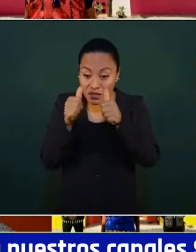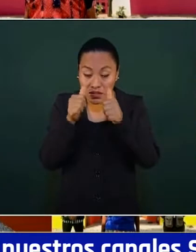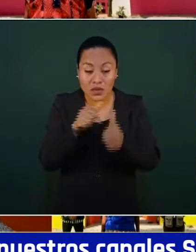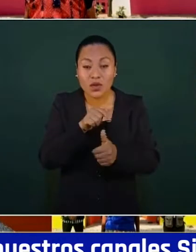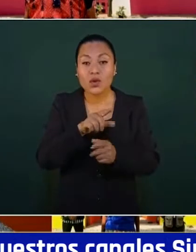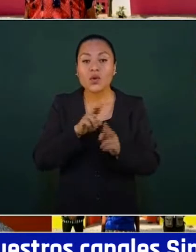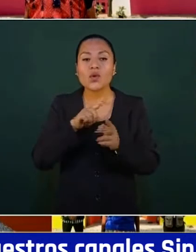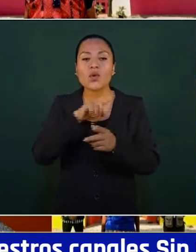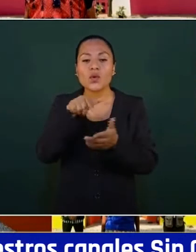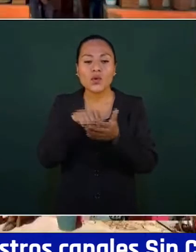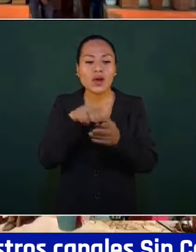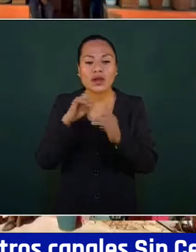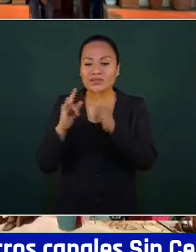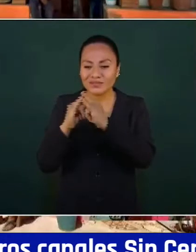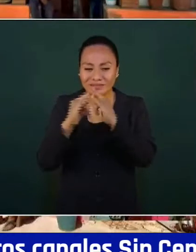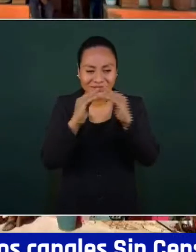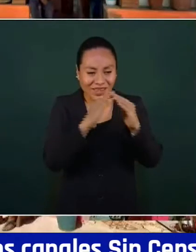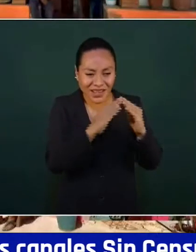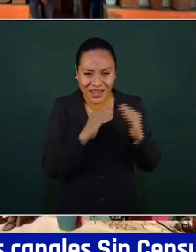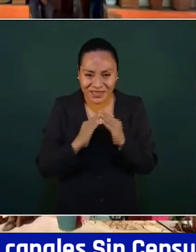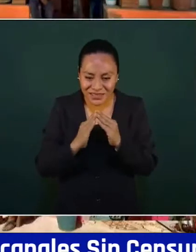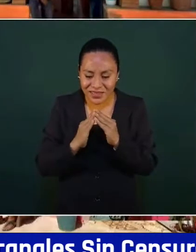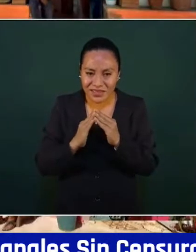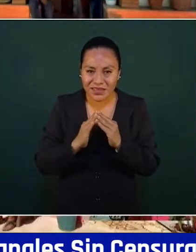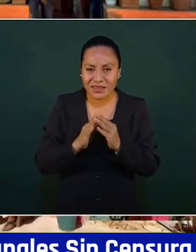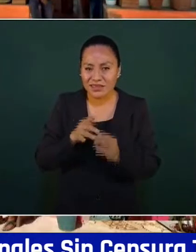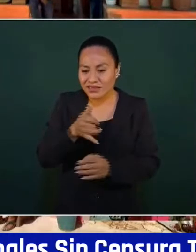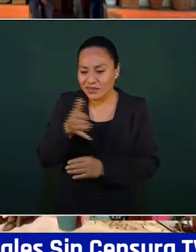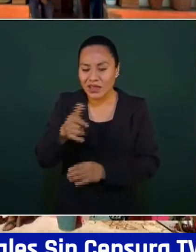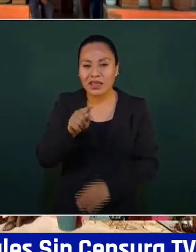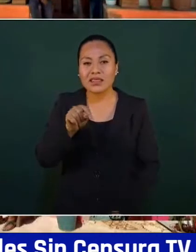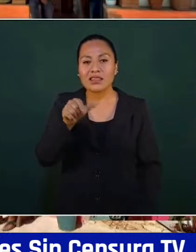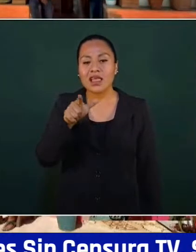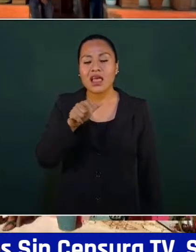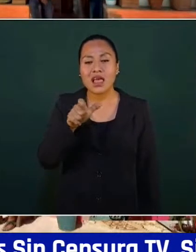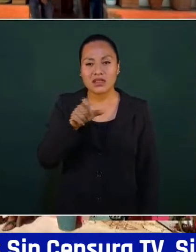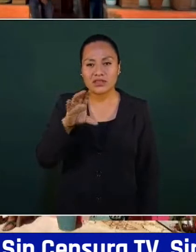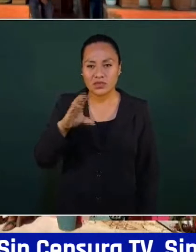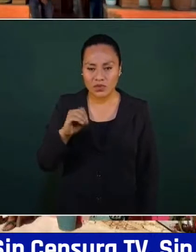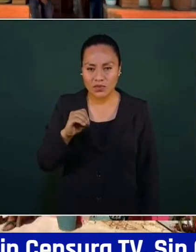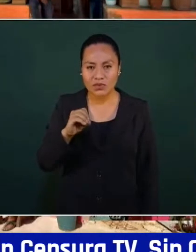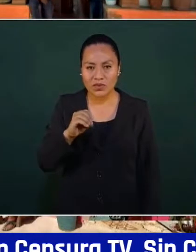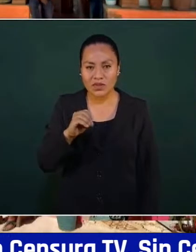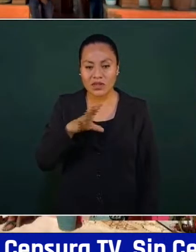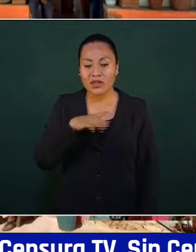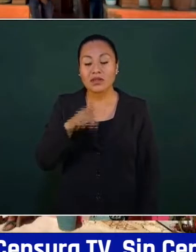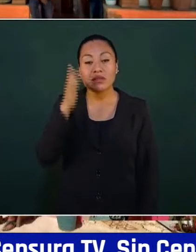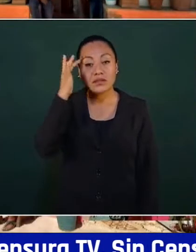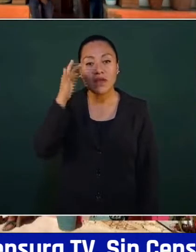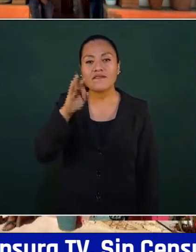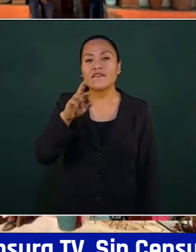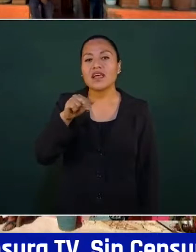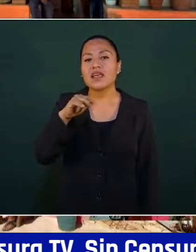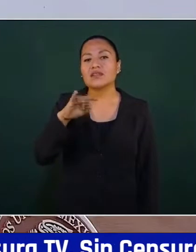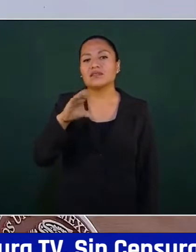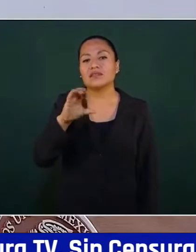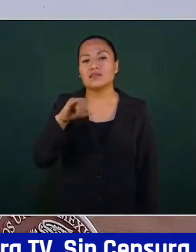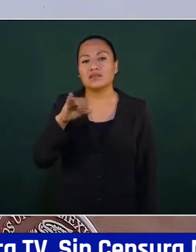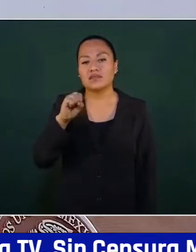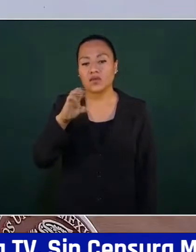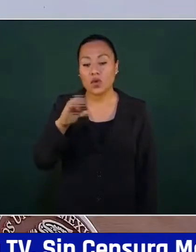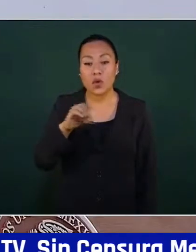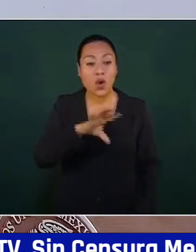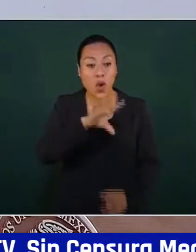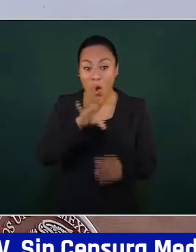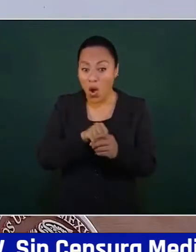unidades habitacionales. En este caso vemos Taxco, la unidad habitacional San Francisco, que fue